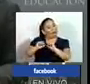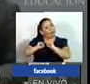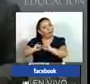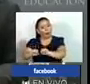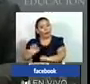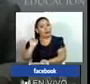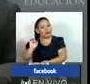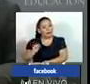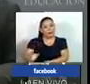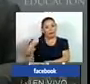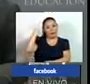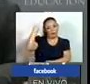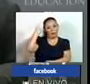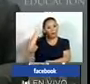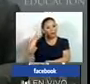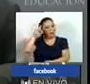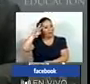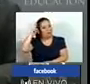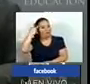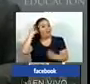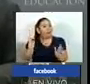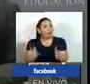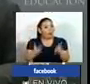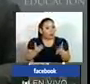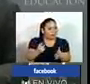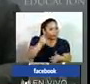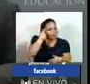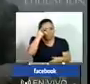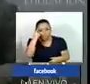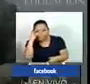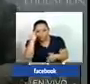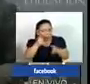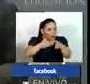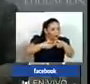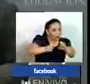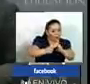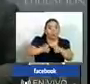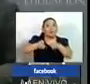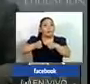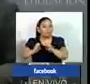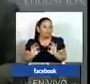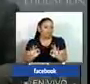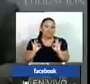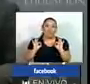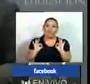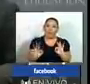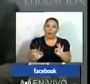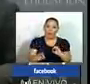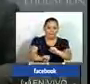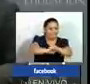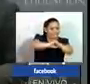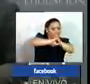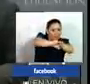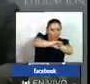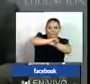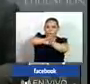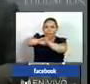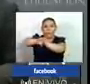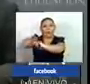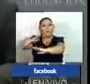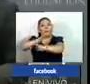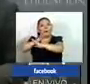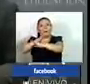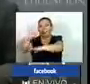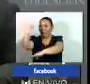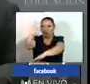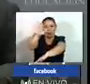parte fundamental. Esto quiere decir que todas las estrategias se están realizando, quiere decir que la campaña contra el dengue